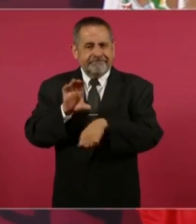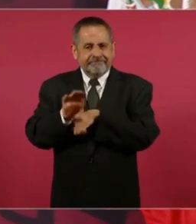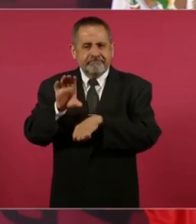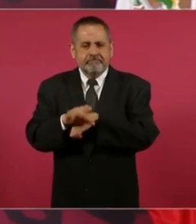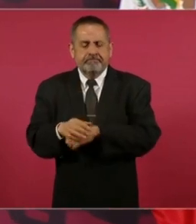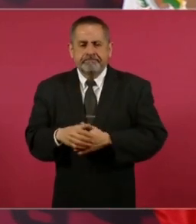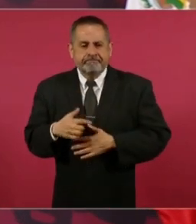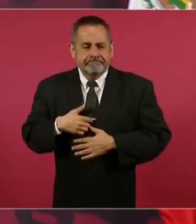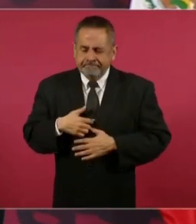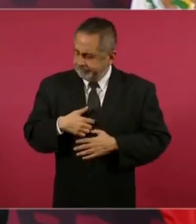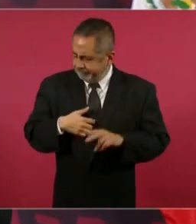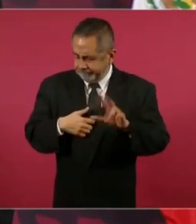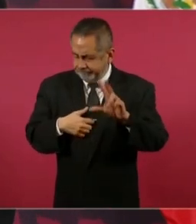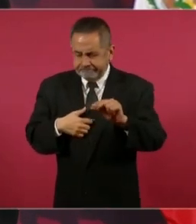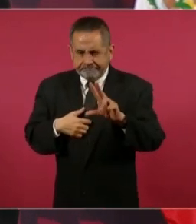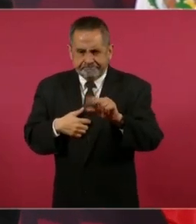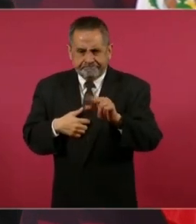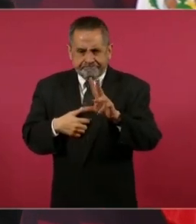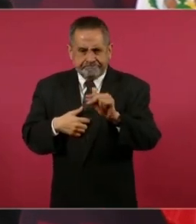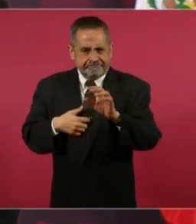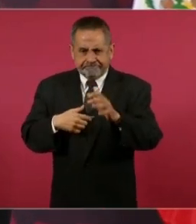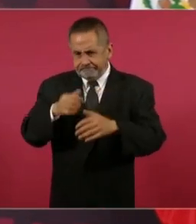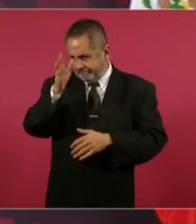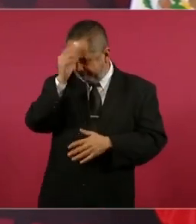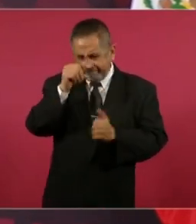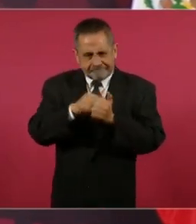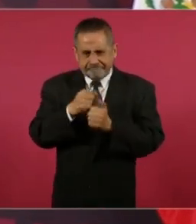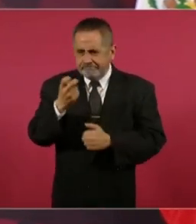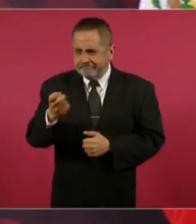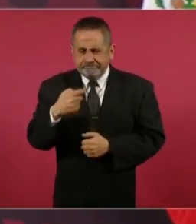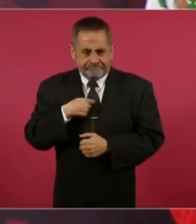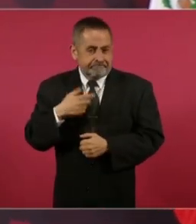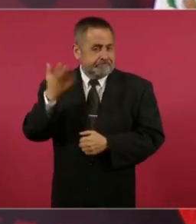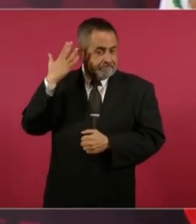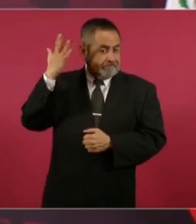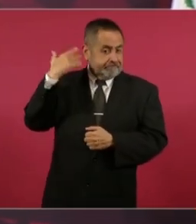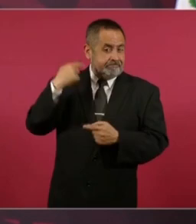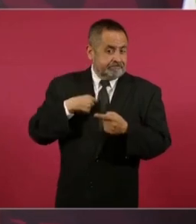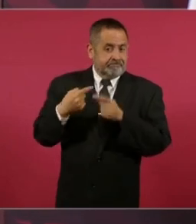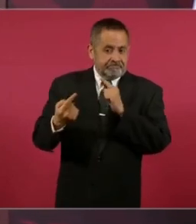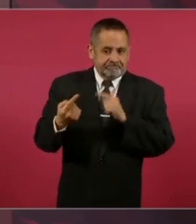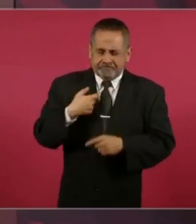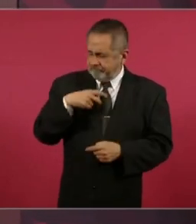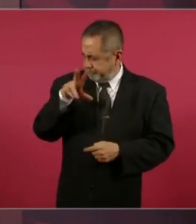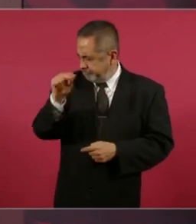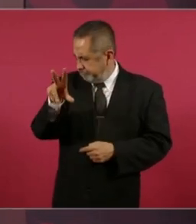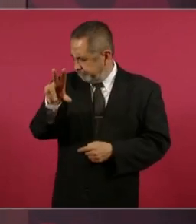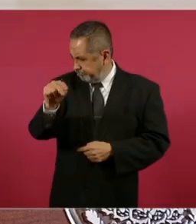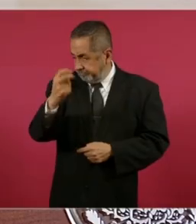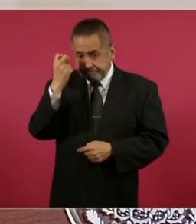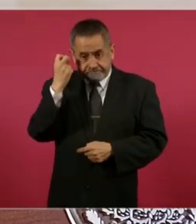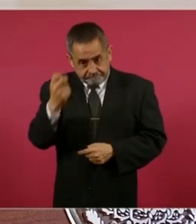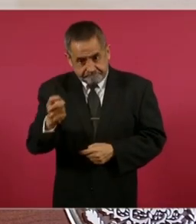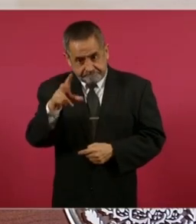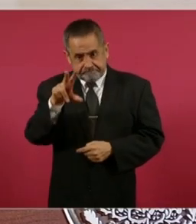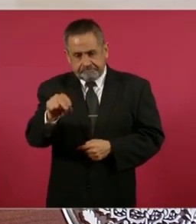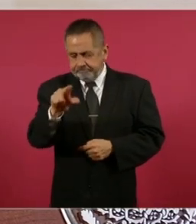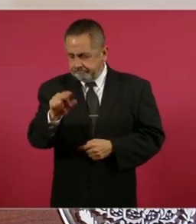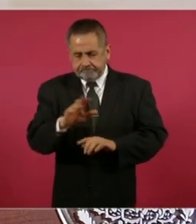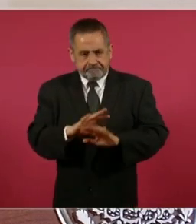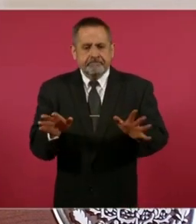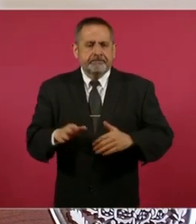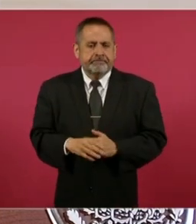y nosotros nos opusimos siempre estando en oposición y más en el gobierno